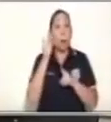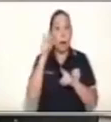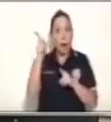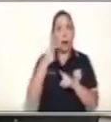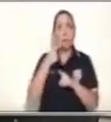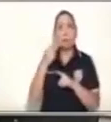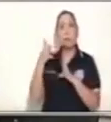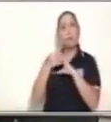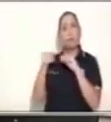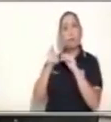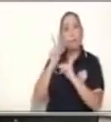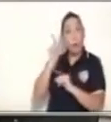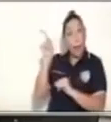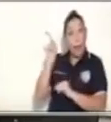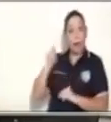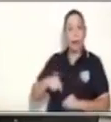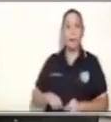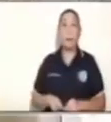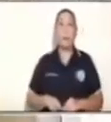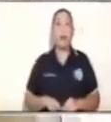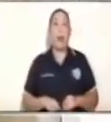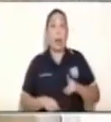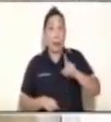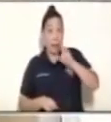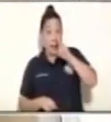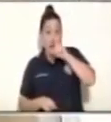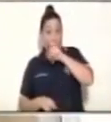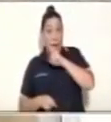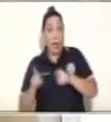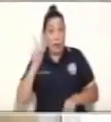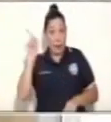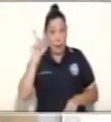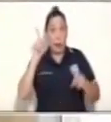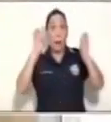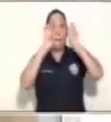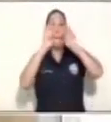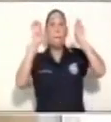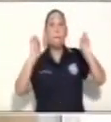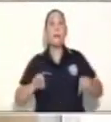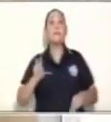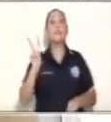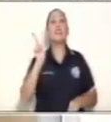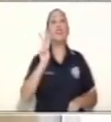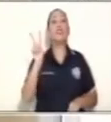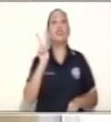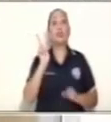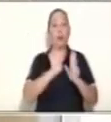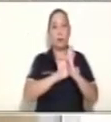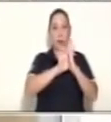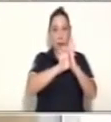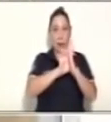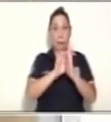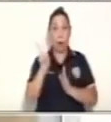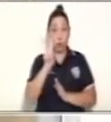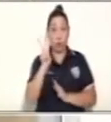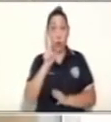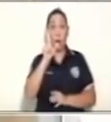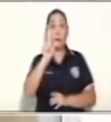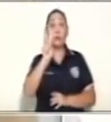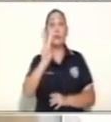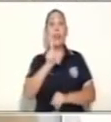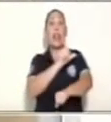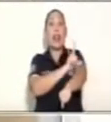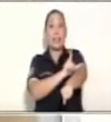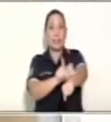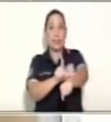En aquella pizarra tenemos 2 ejemplos. Y